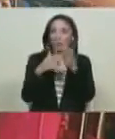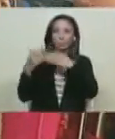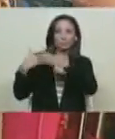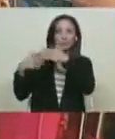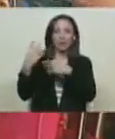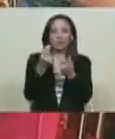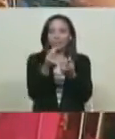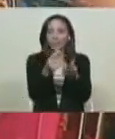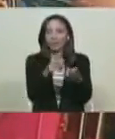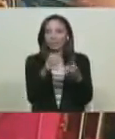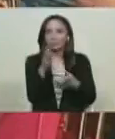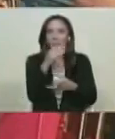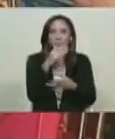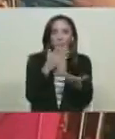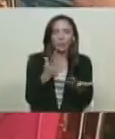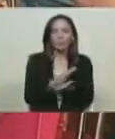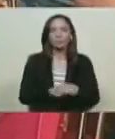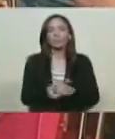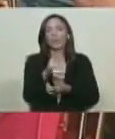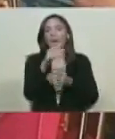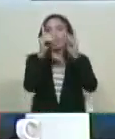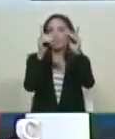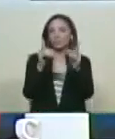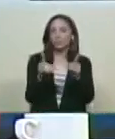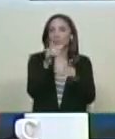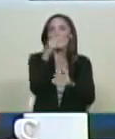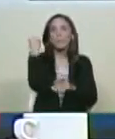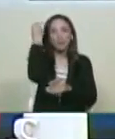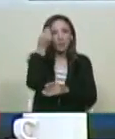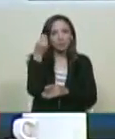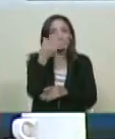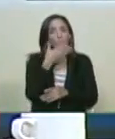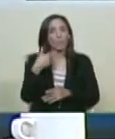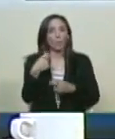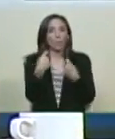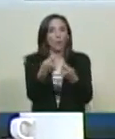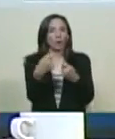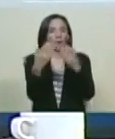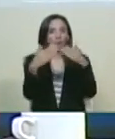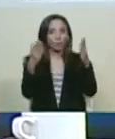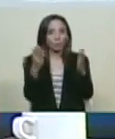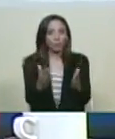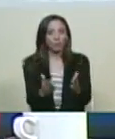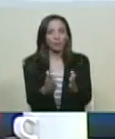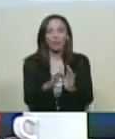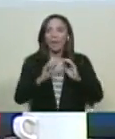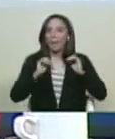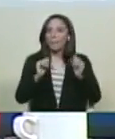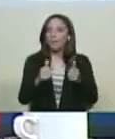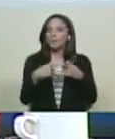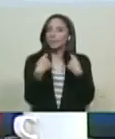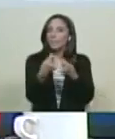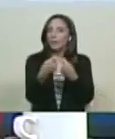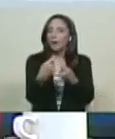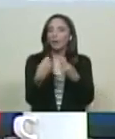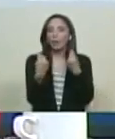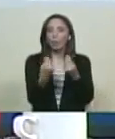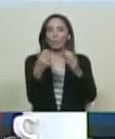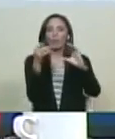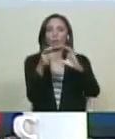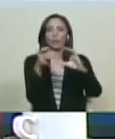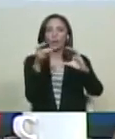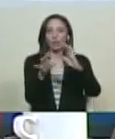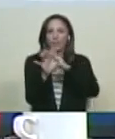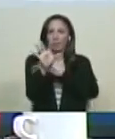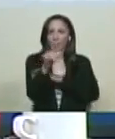pasados. Igual los... Tú dices que el pasaje estudiantil también lo empecemos a pagar con el carné de